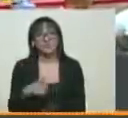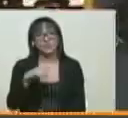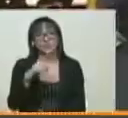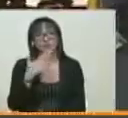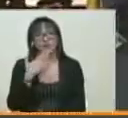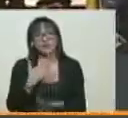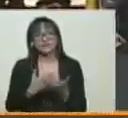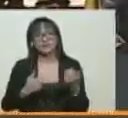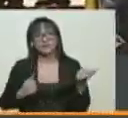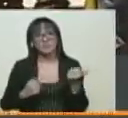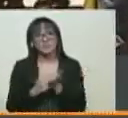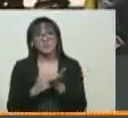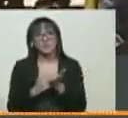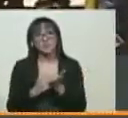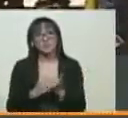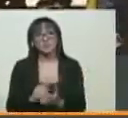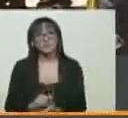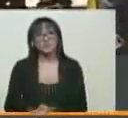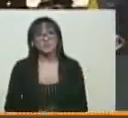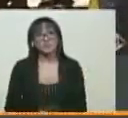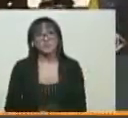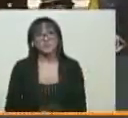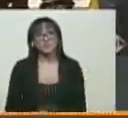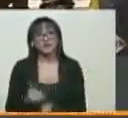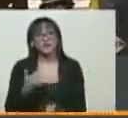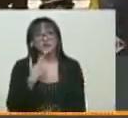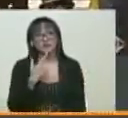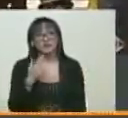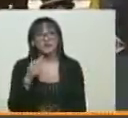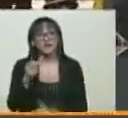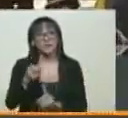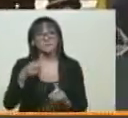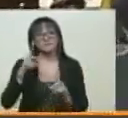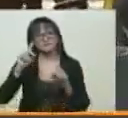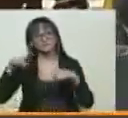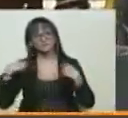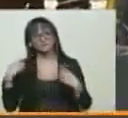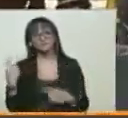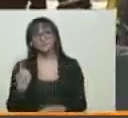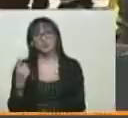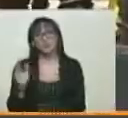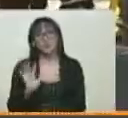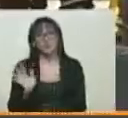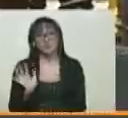apoyo. Yo le dije, Amazonas, no me dejen solo.